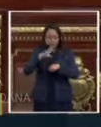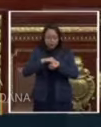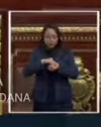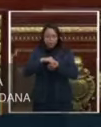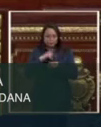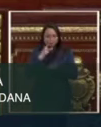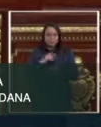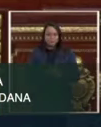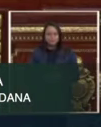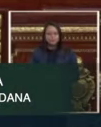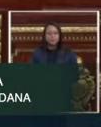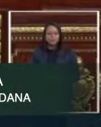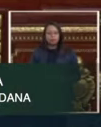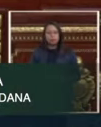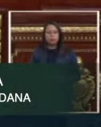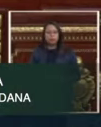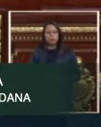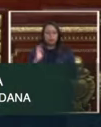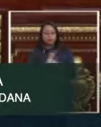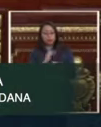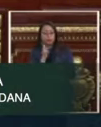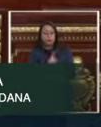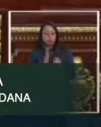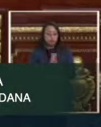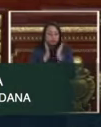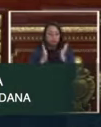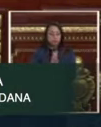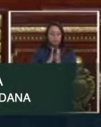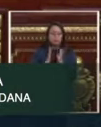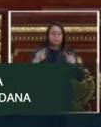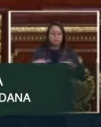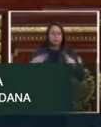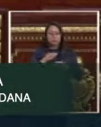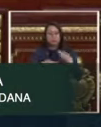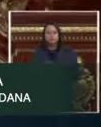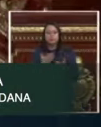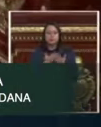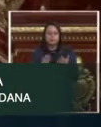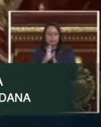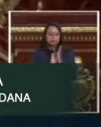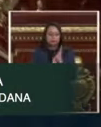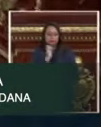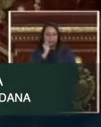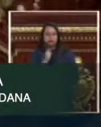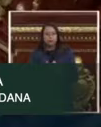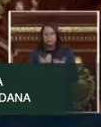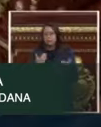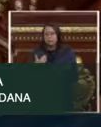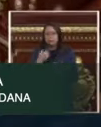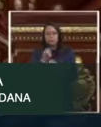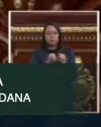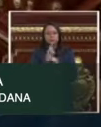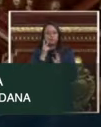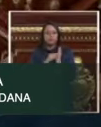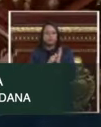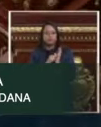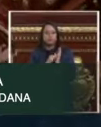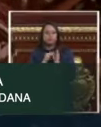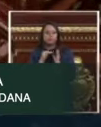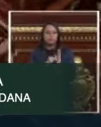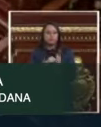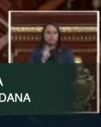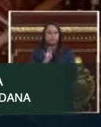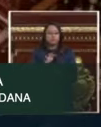Antes de esta interrupción, el apartado de dictámenes se inició con la ratificación y toma de protesta de la titular de la